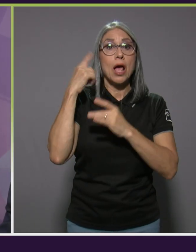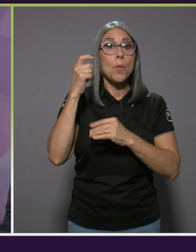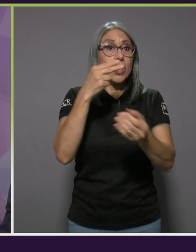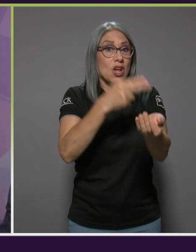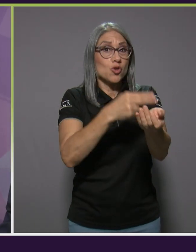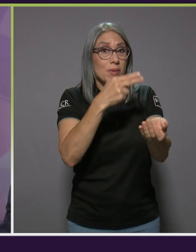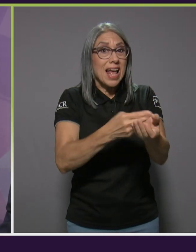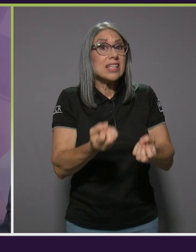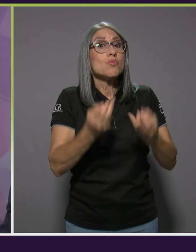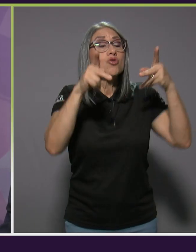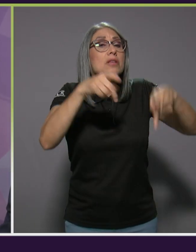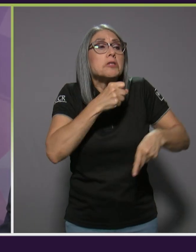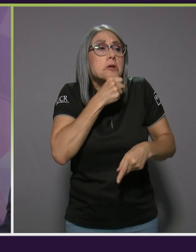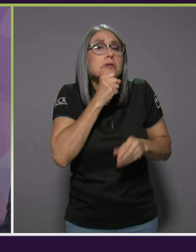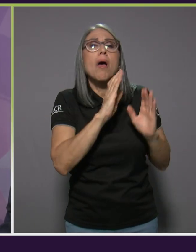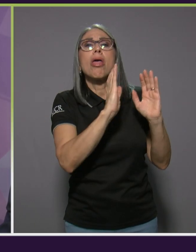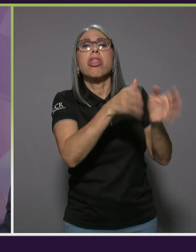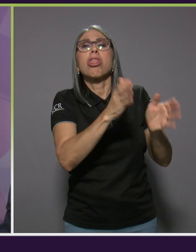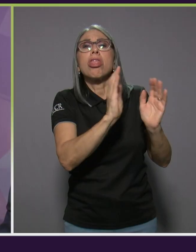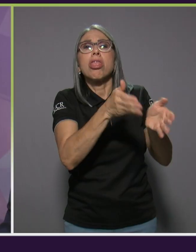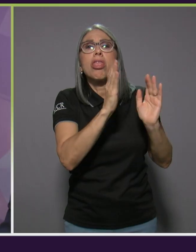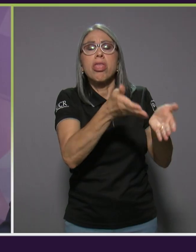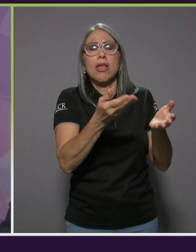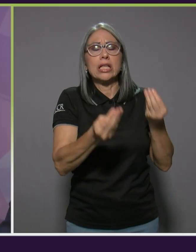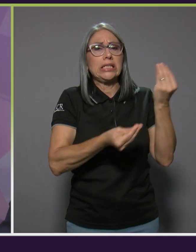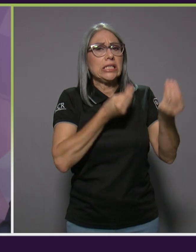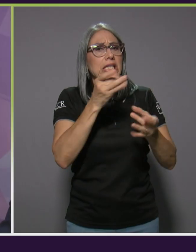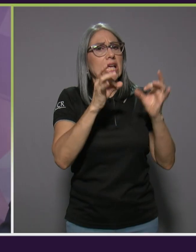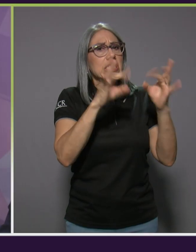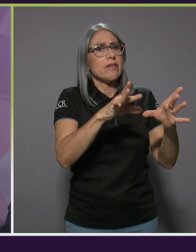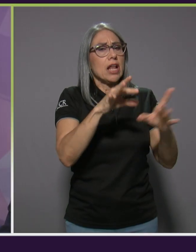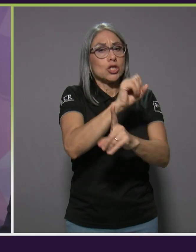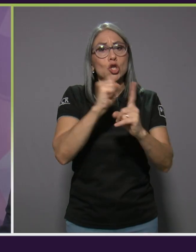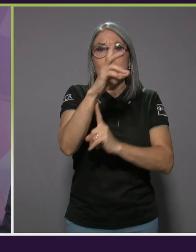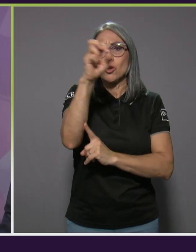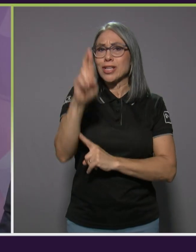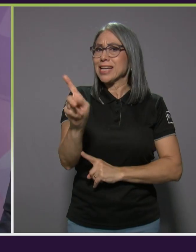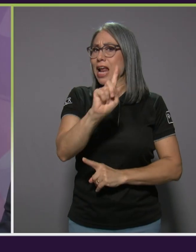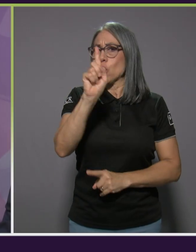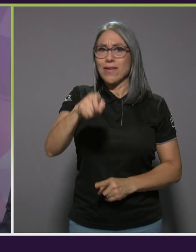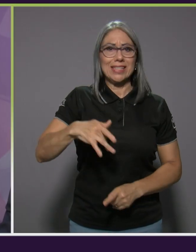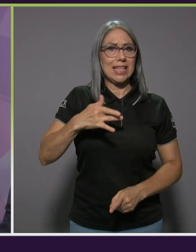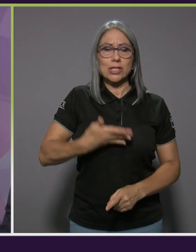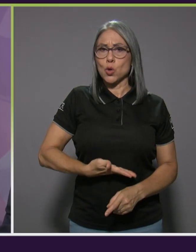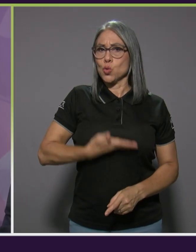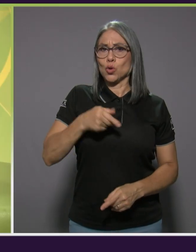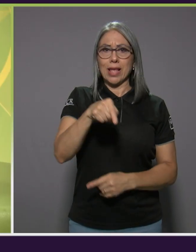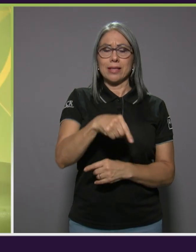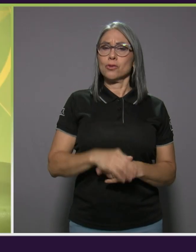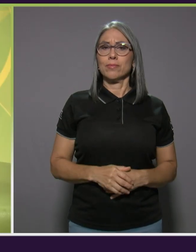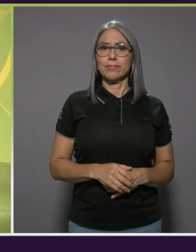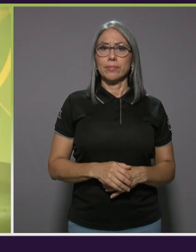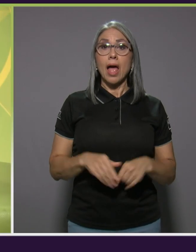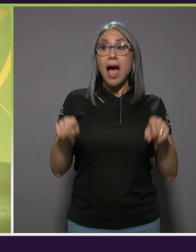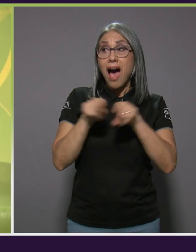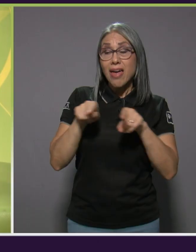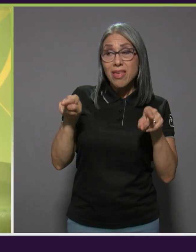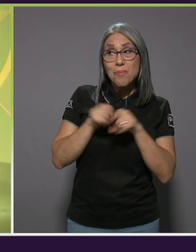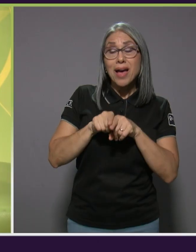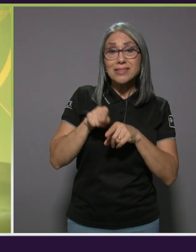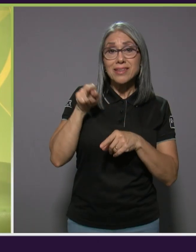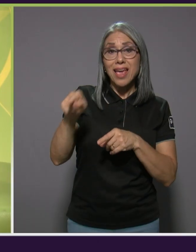terrible sobre una sociedad costarricense que no debería estar orgullosa de eso. Y además que se presentan muy cercanos